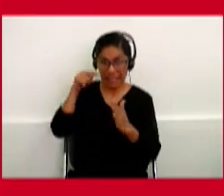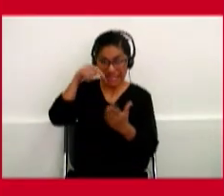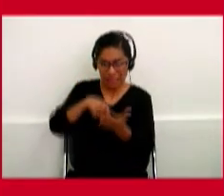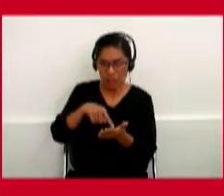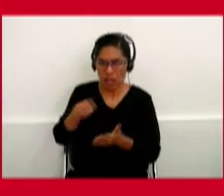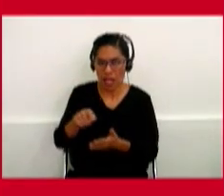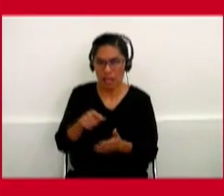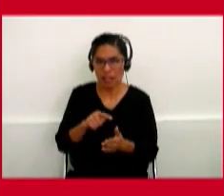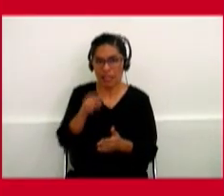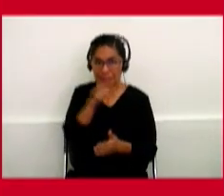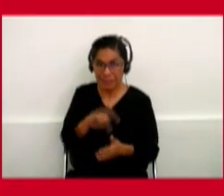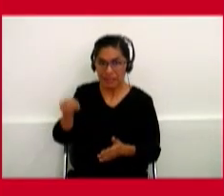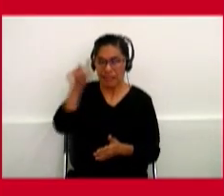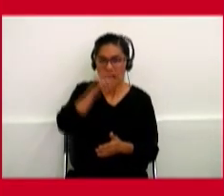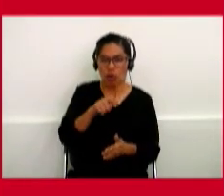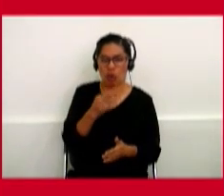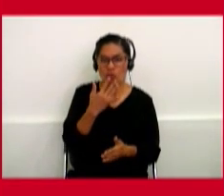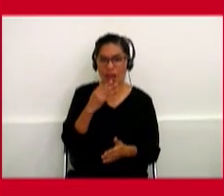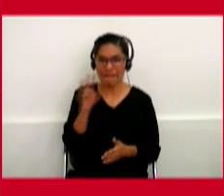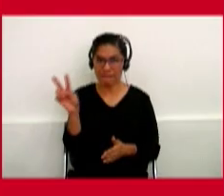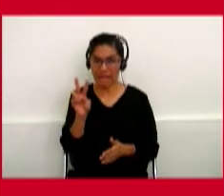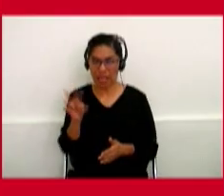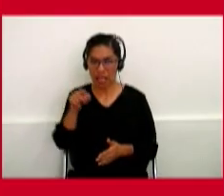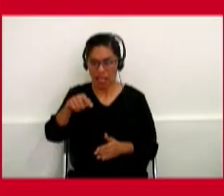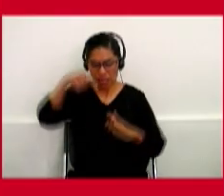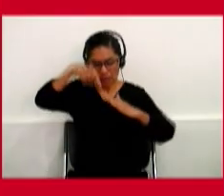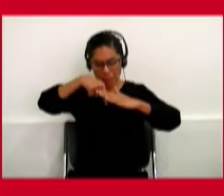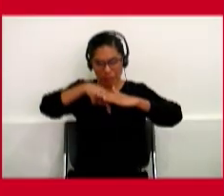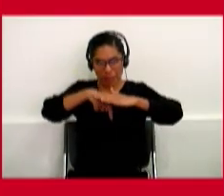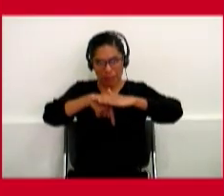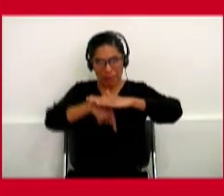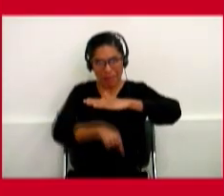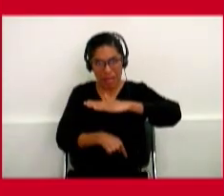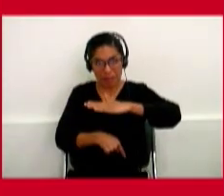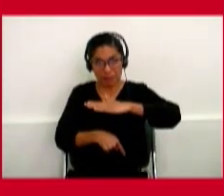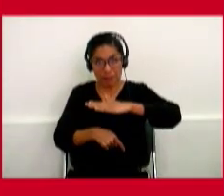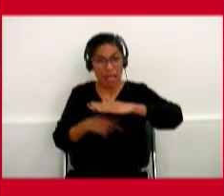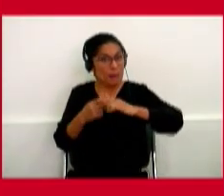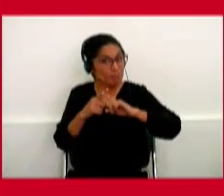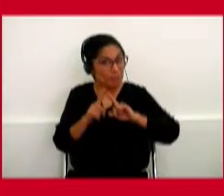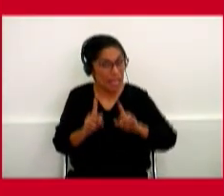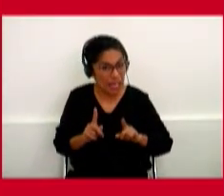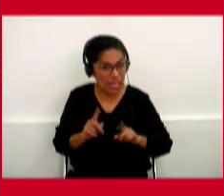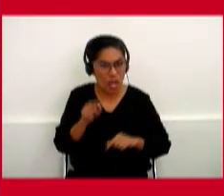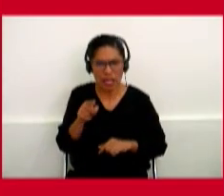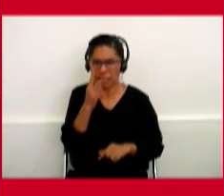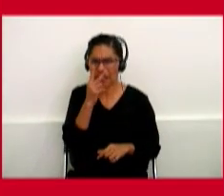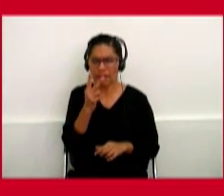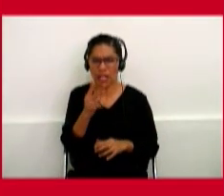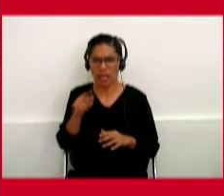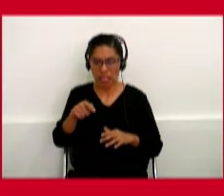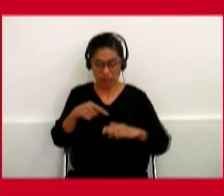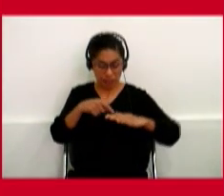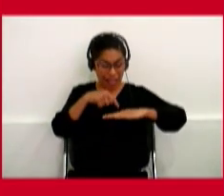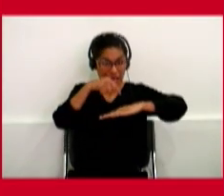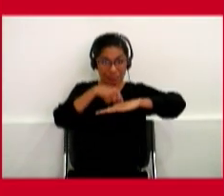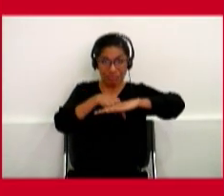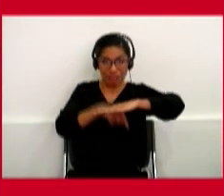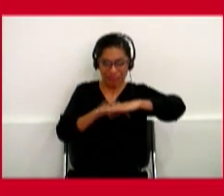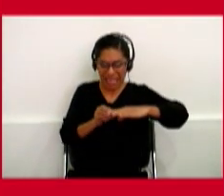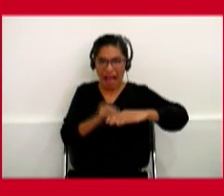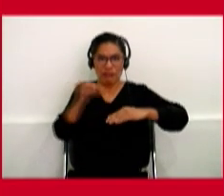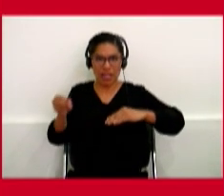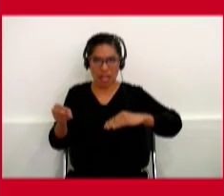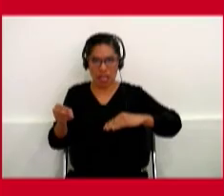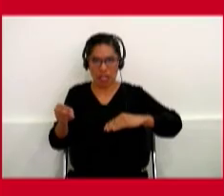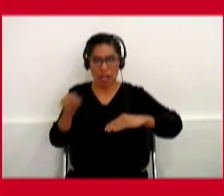el círculo verde es donde debería salir los taladros perforados, pero si ustedes ven está fuera del círculo verde, o sea, nos indica que